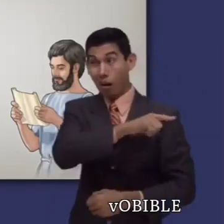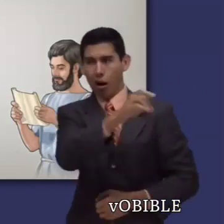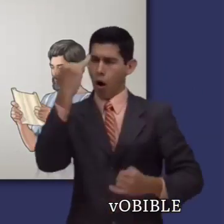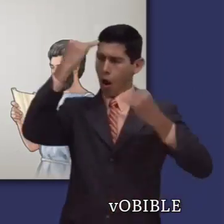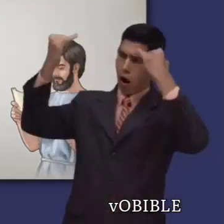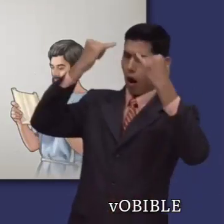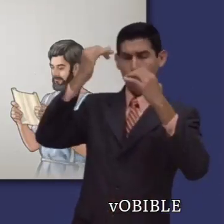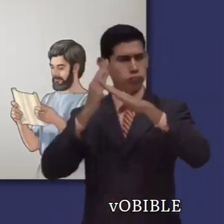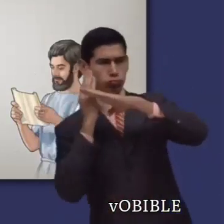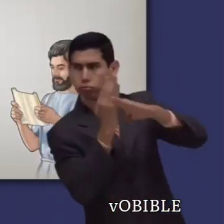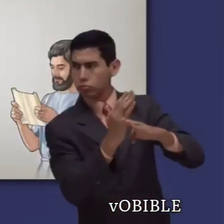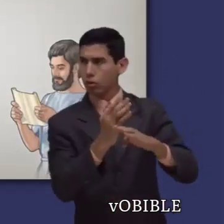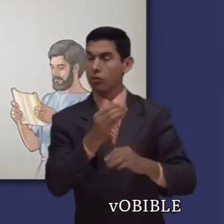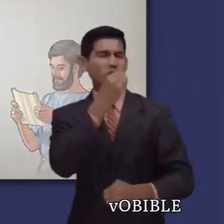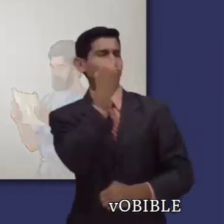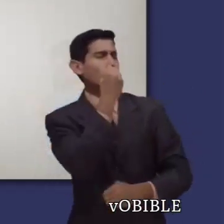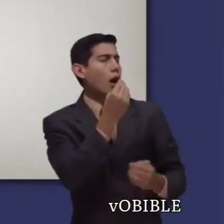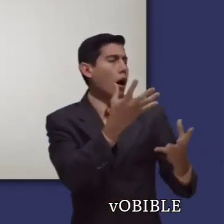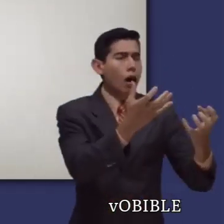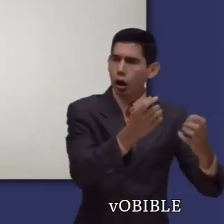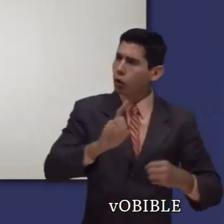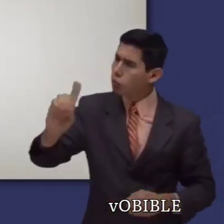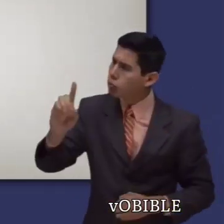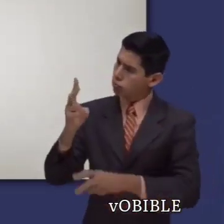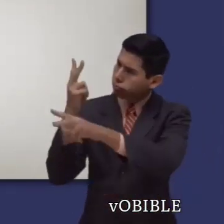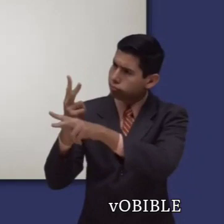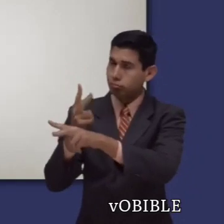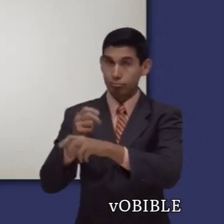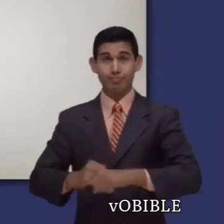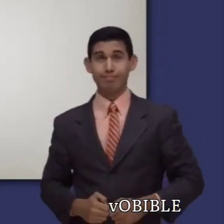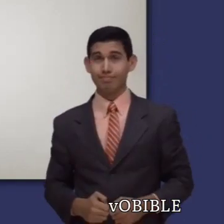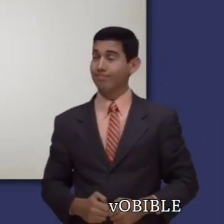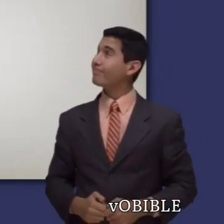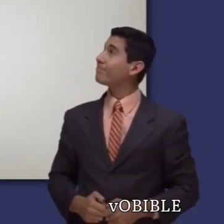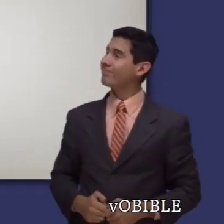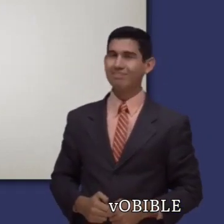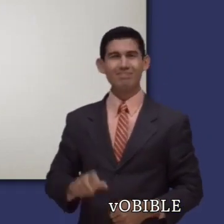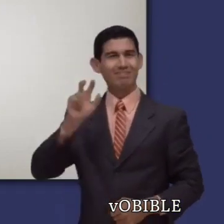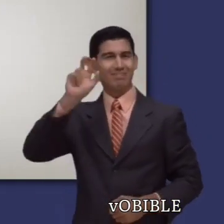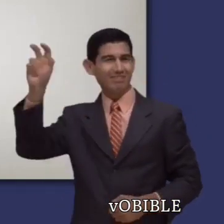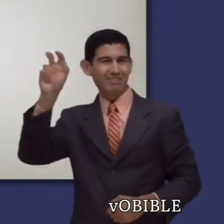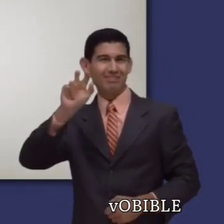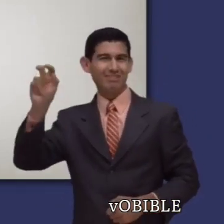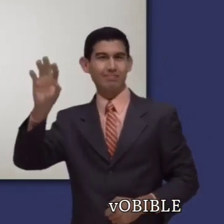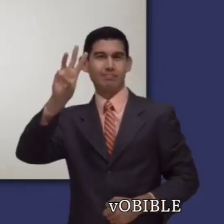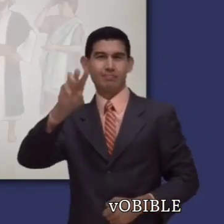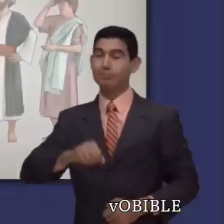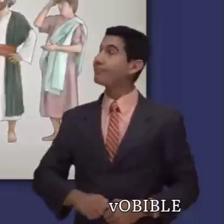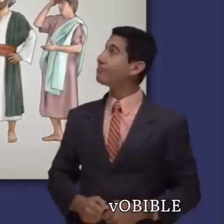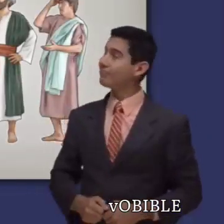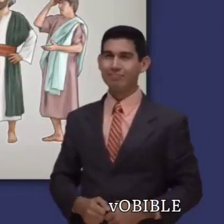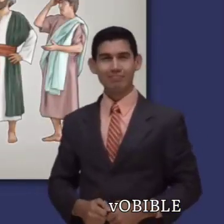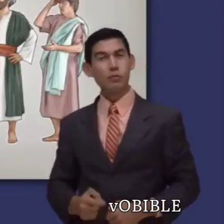enseñanzas falsas y el amor al dinero. Primera a Timoteo tiene 6 capítulos. En el capítulo 1,